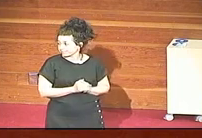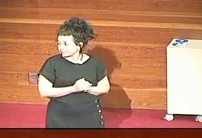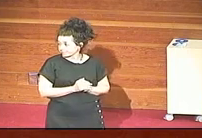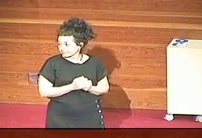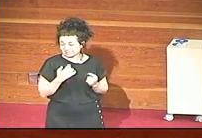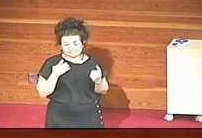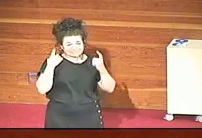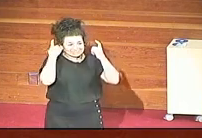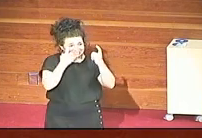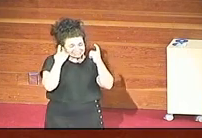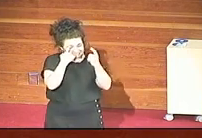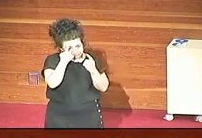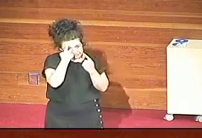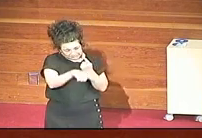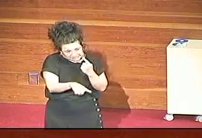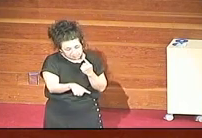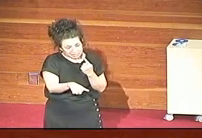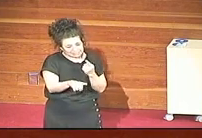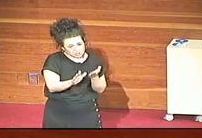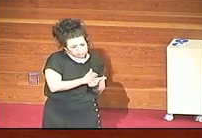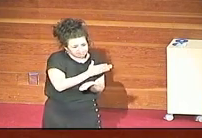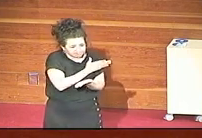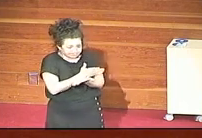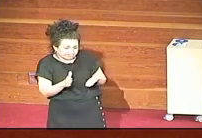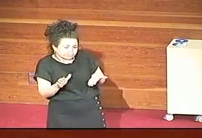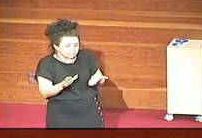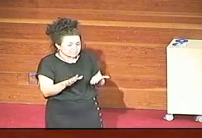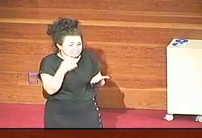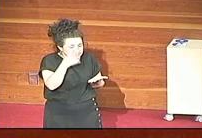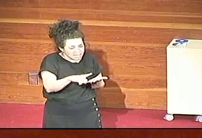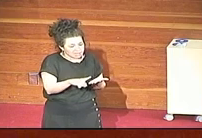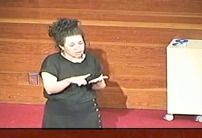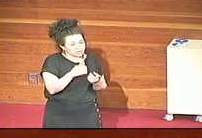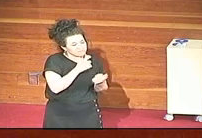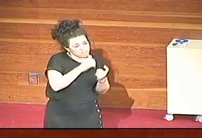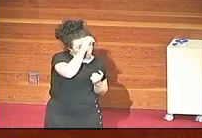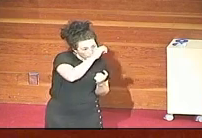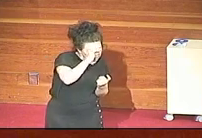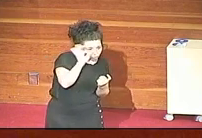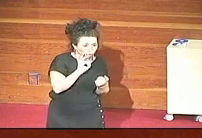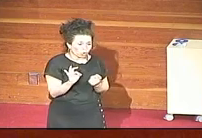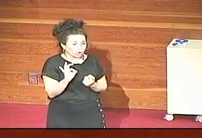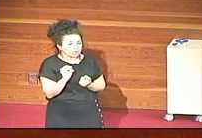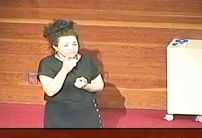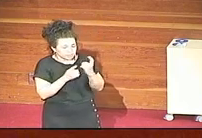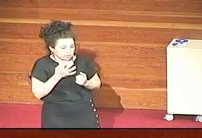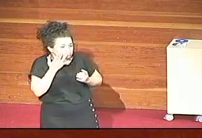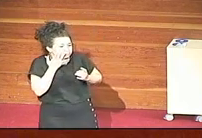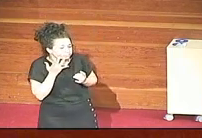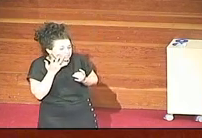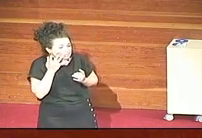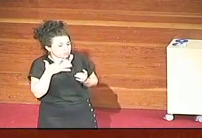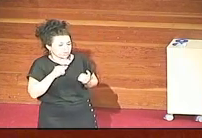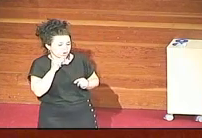intentamos que sepan discernir lo que es información de opinión y qué bueno pues sepa sean un poco críticos